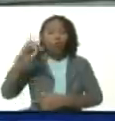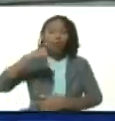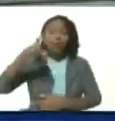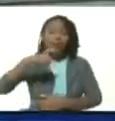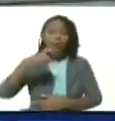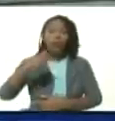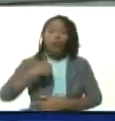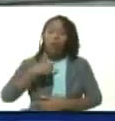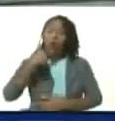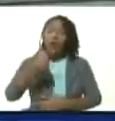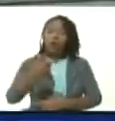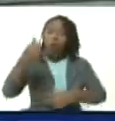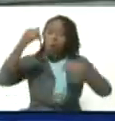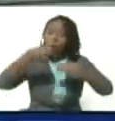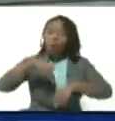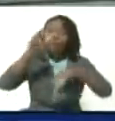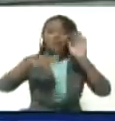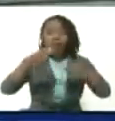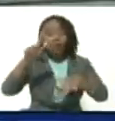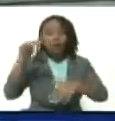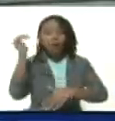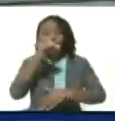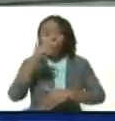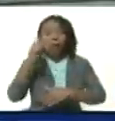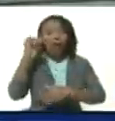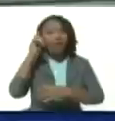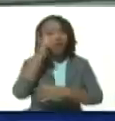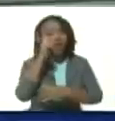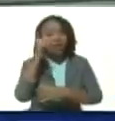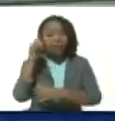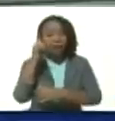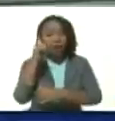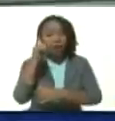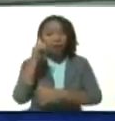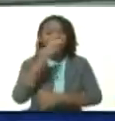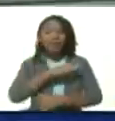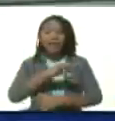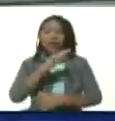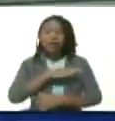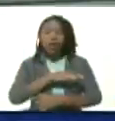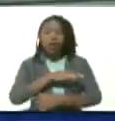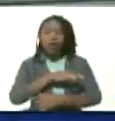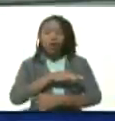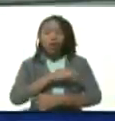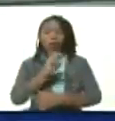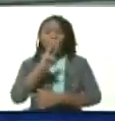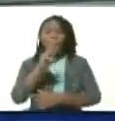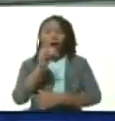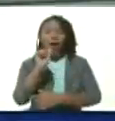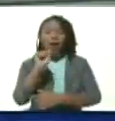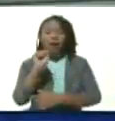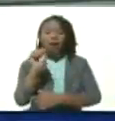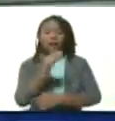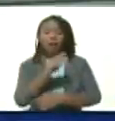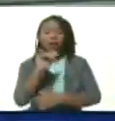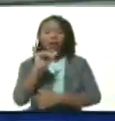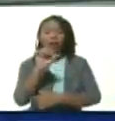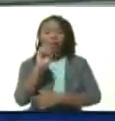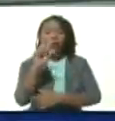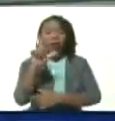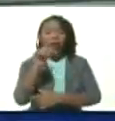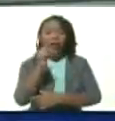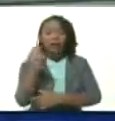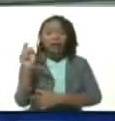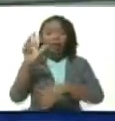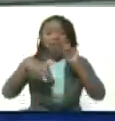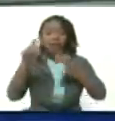estoy diciendo hoy 13 de octubre, graben este video, señor Wang Yunli, 13 de octubre